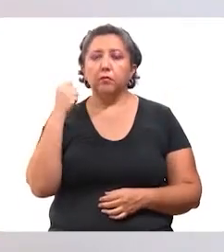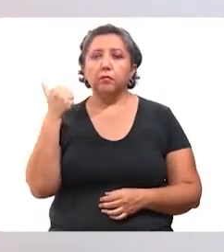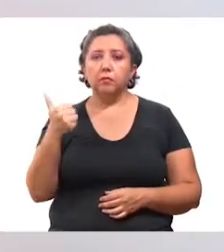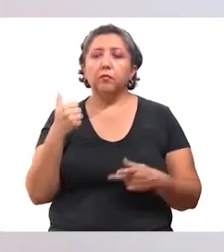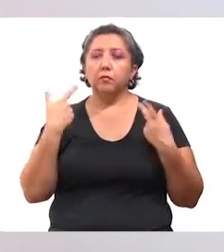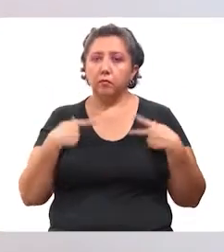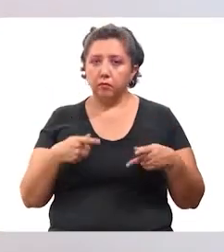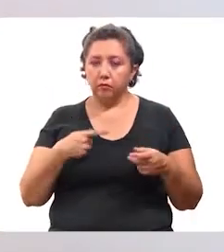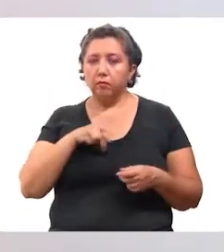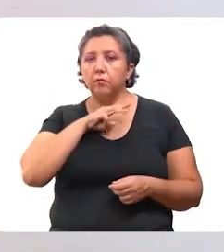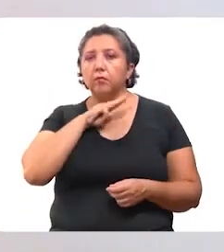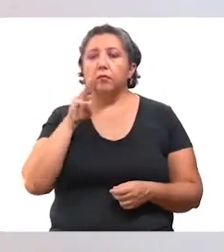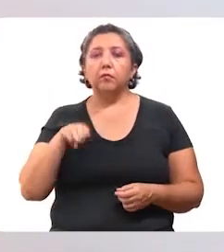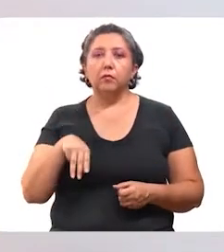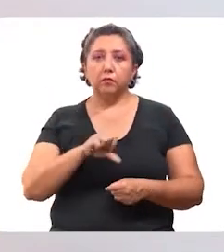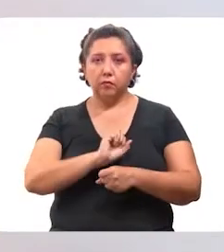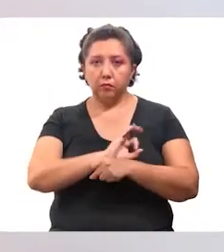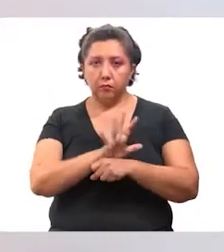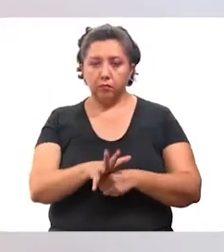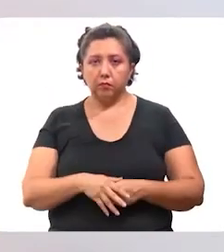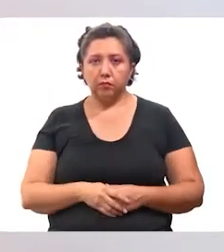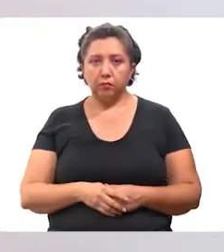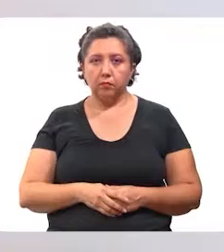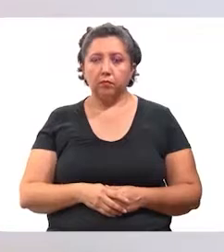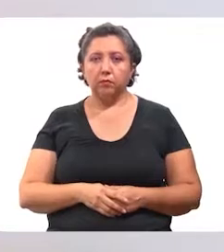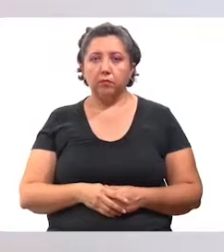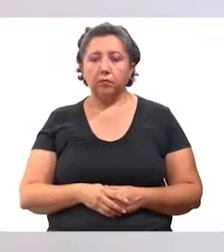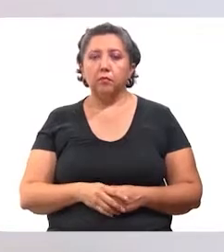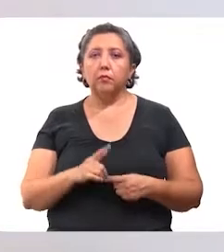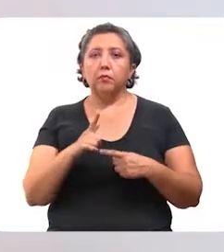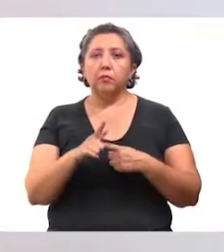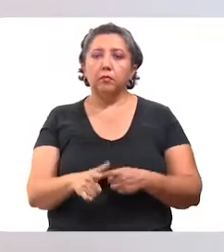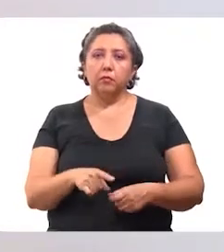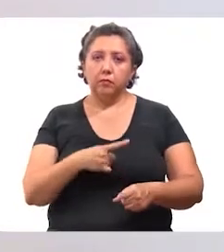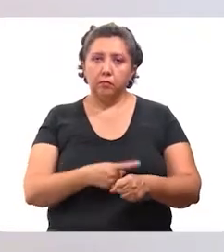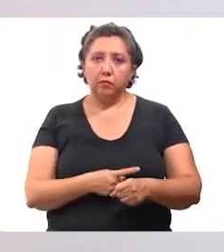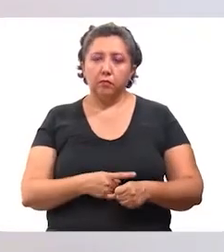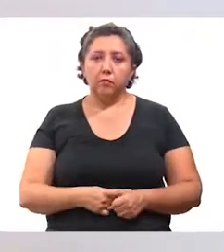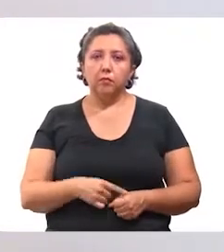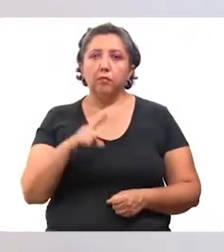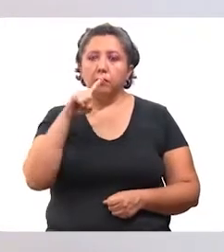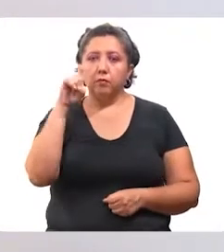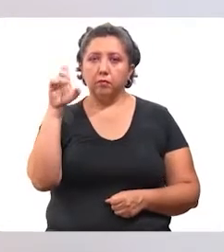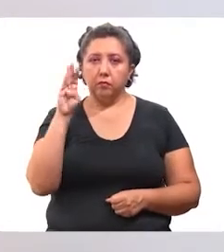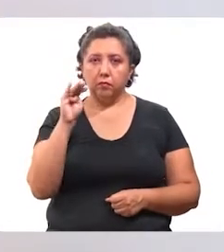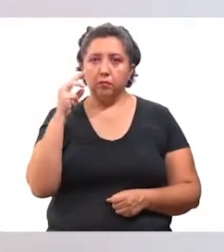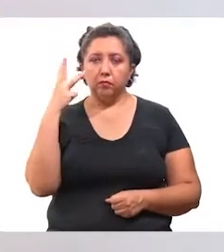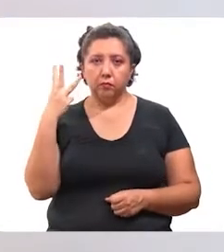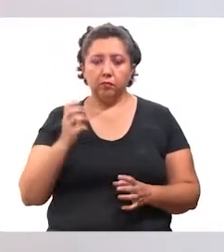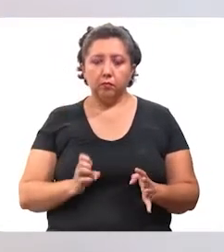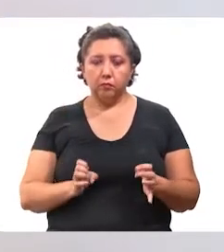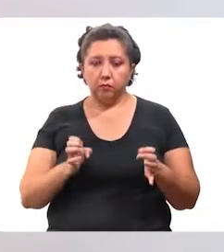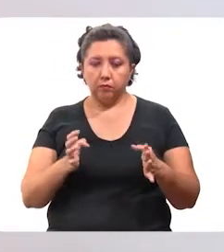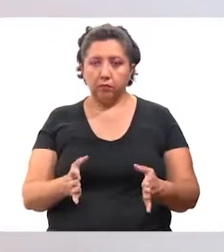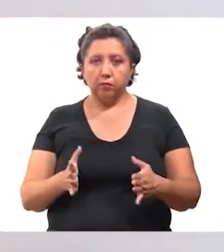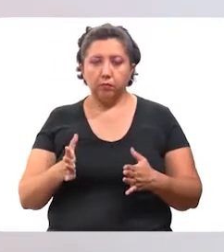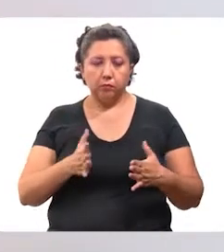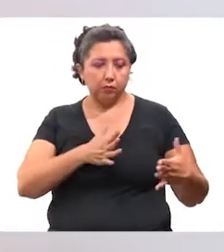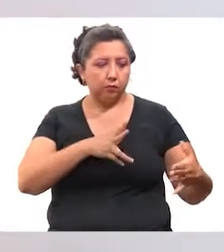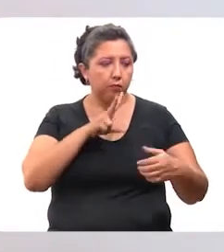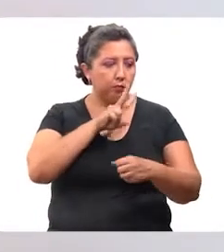6.466 las personas fallecidas a causa del coronavirus. De los casos activos, 193 están